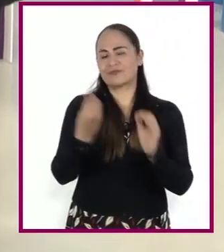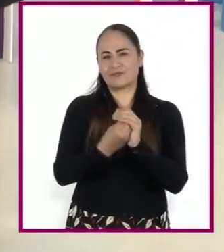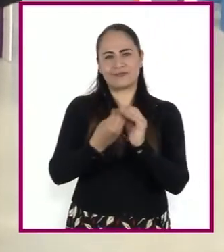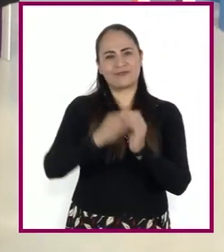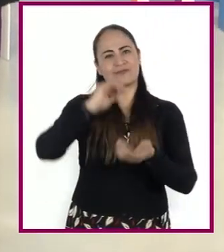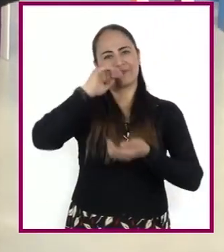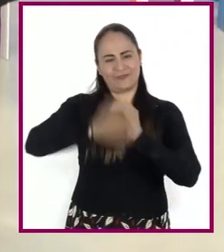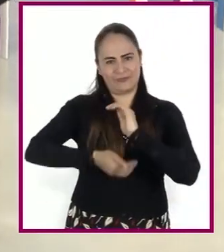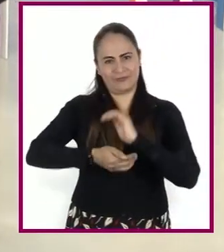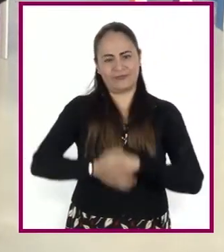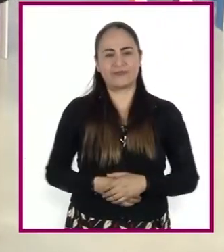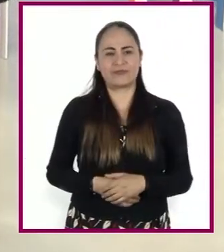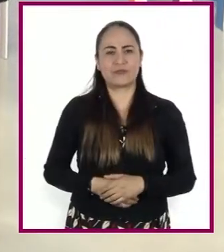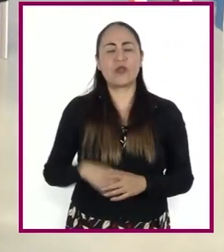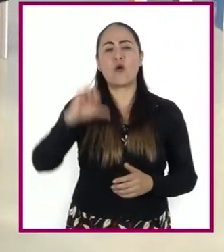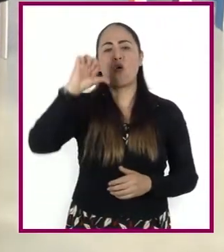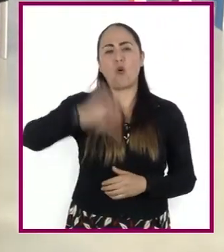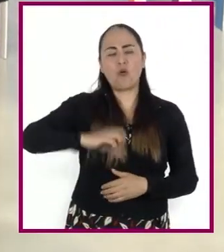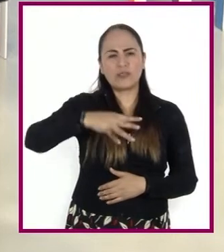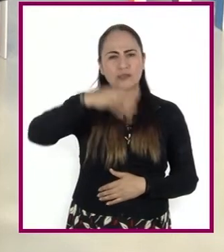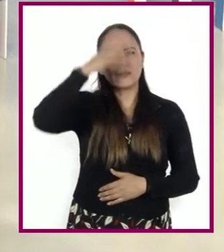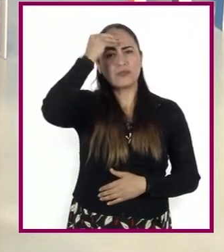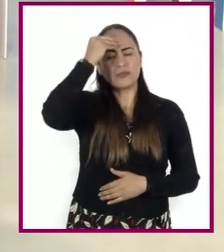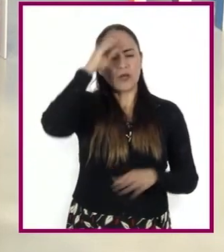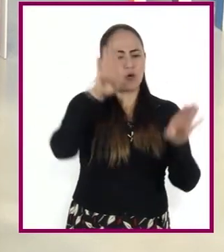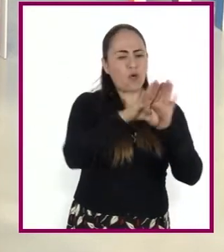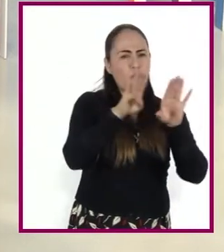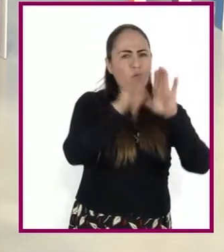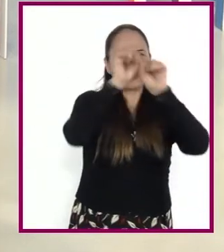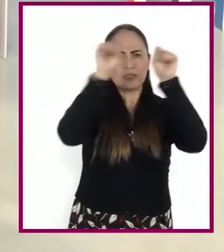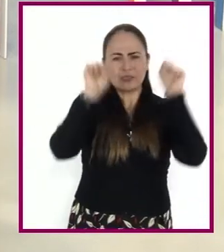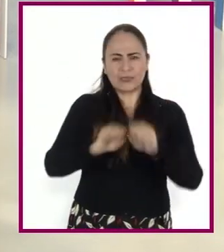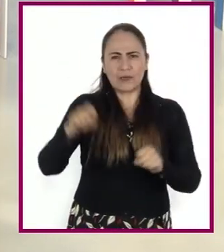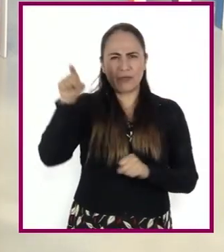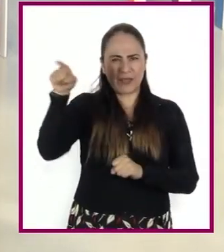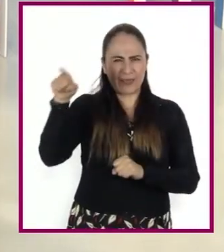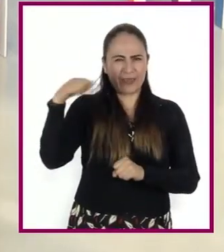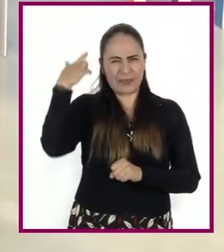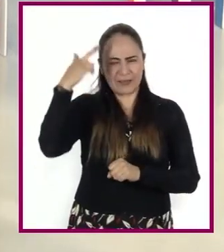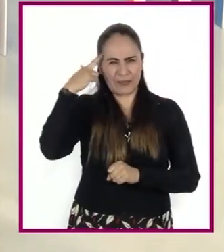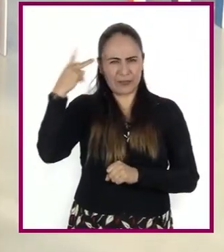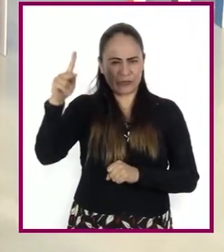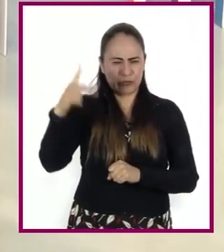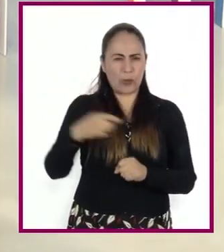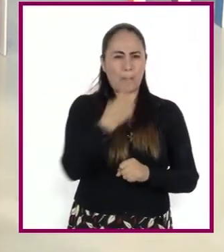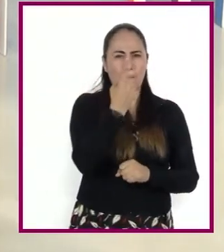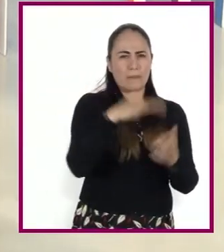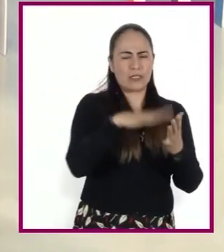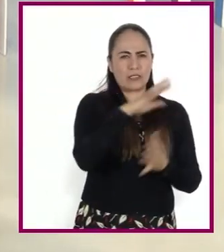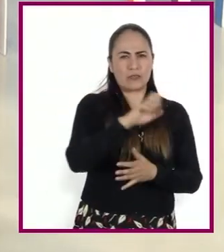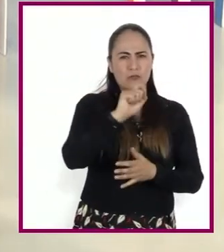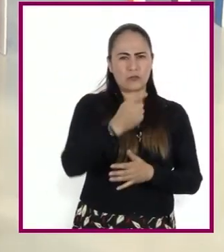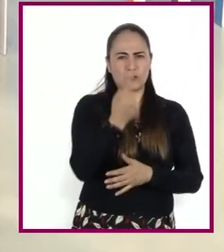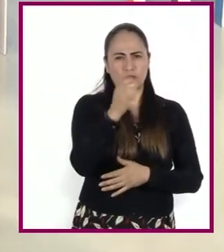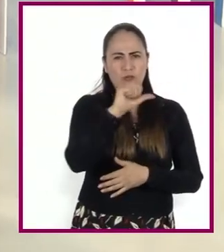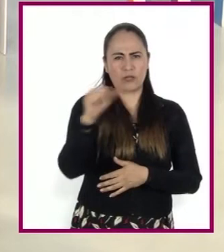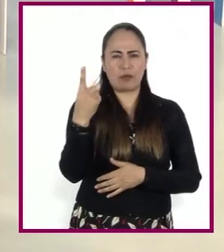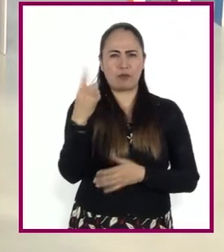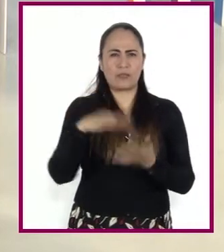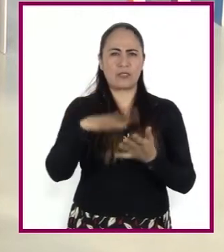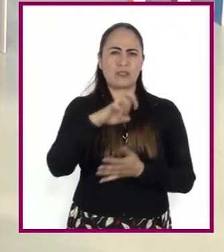España, por lo que estaban bajo las órdenes de la Real Audiencia y del virrey. Entre sus funciones estaban la